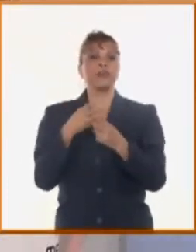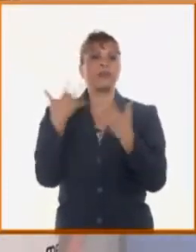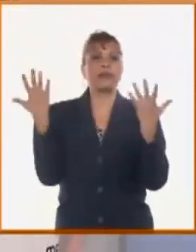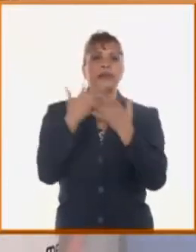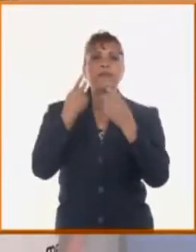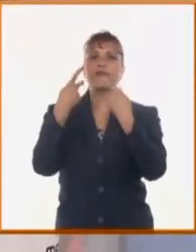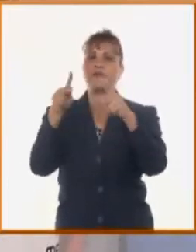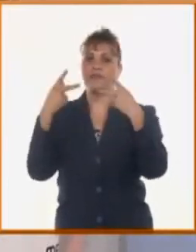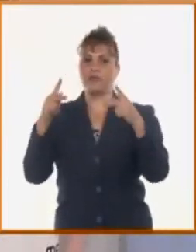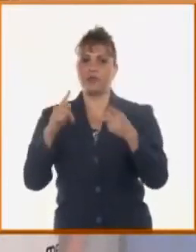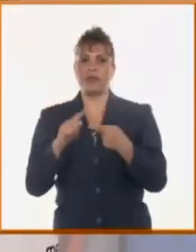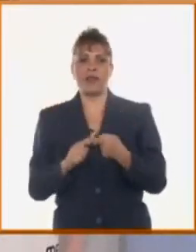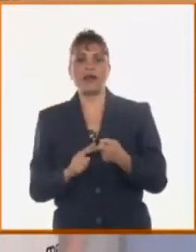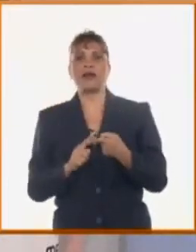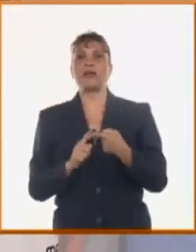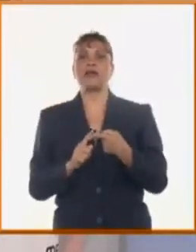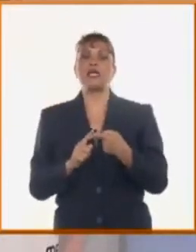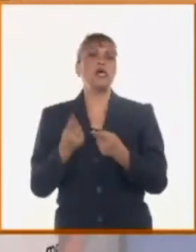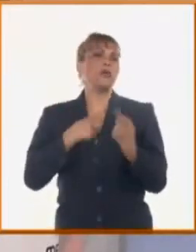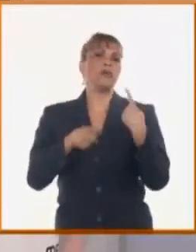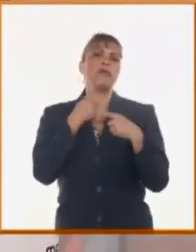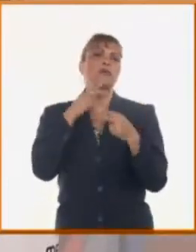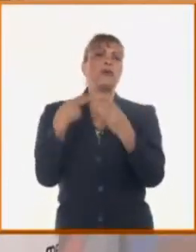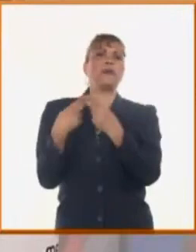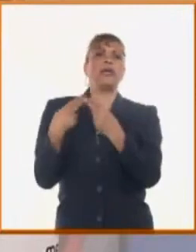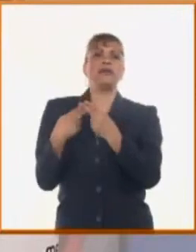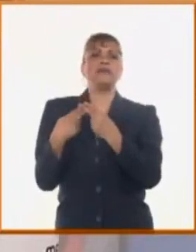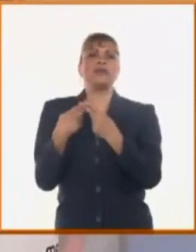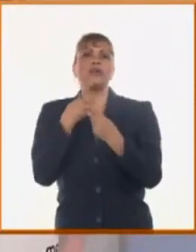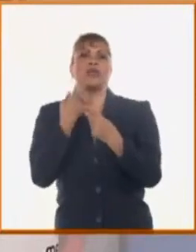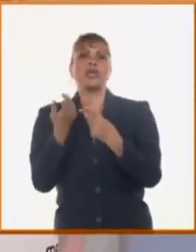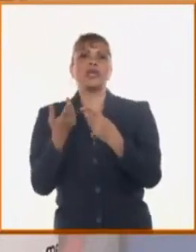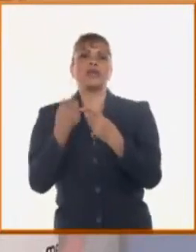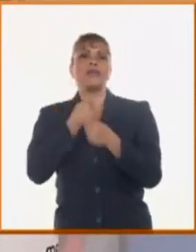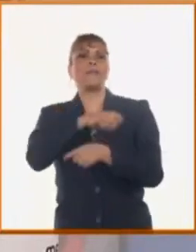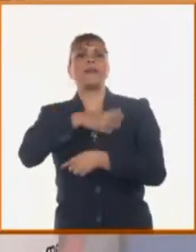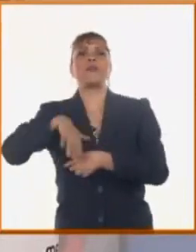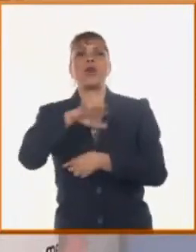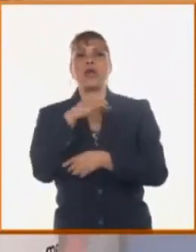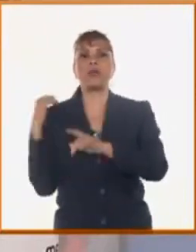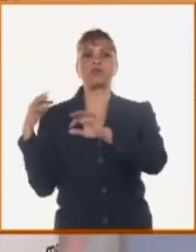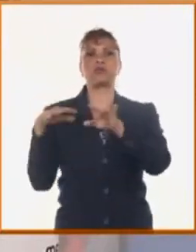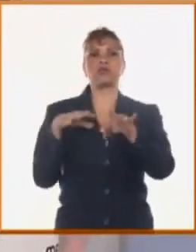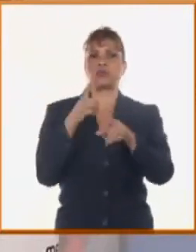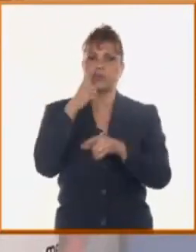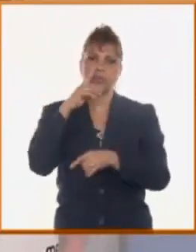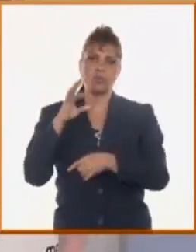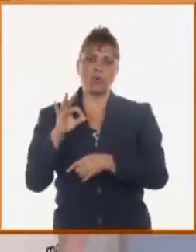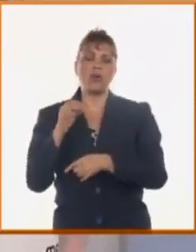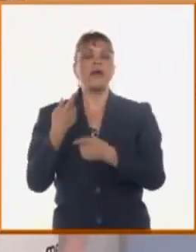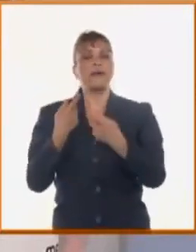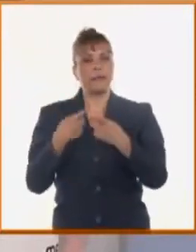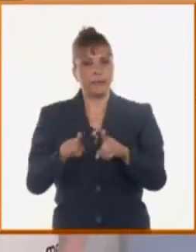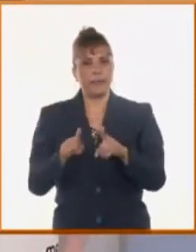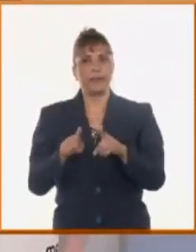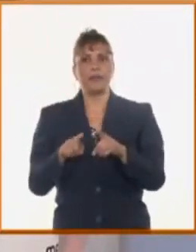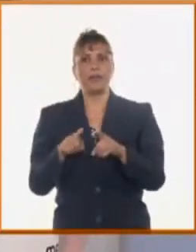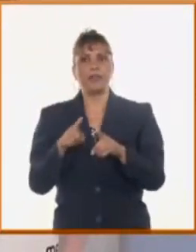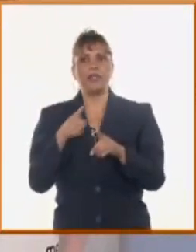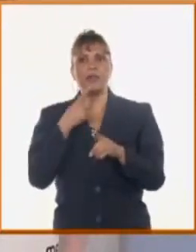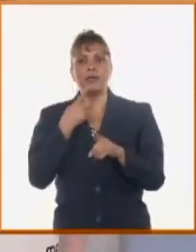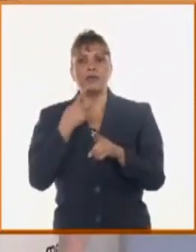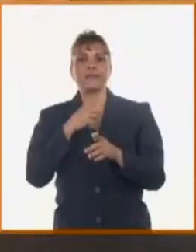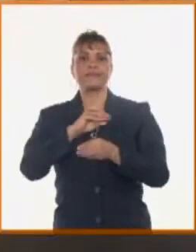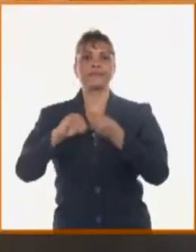profesionales, no es un evento de carácter público. Sin embargo, por la